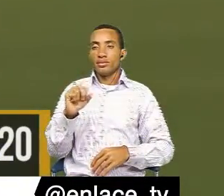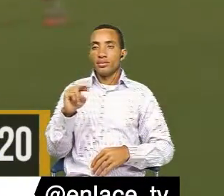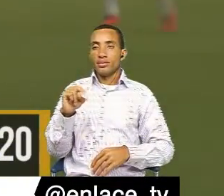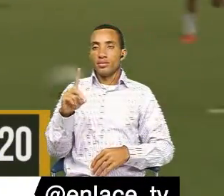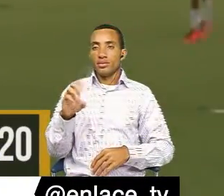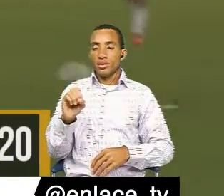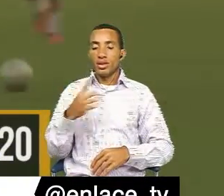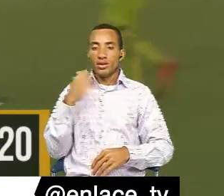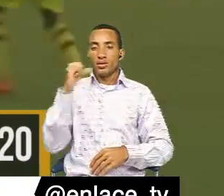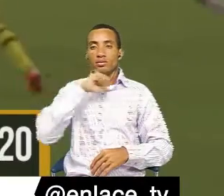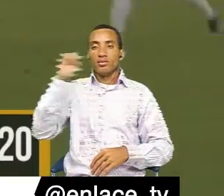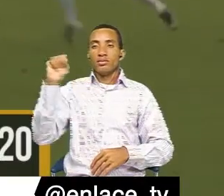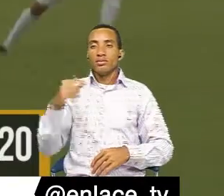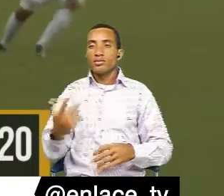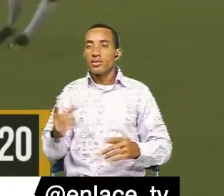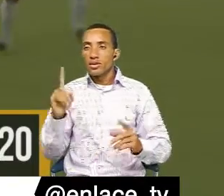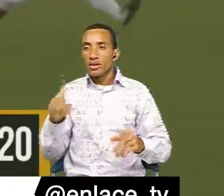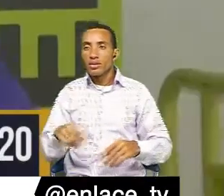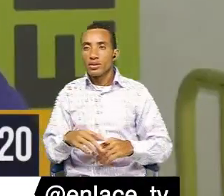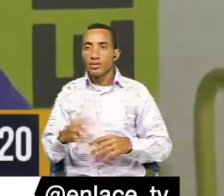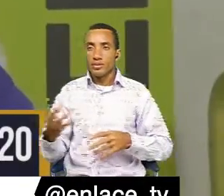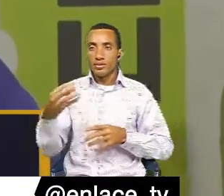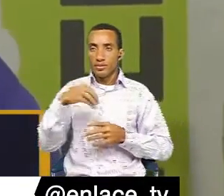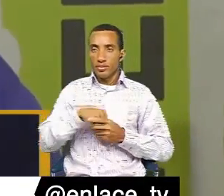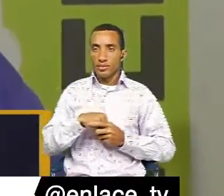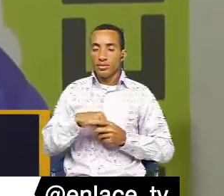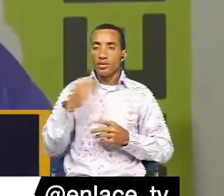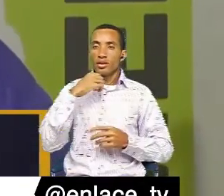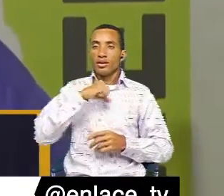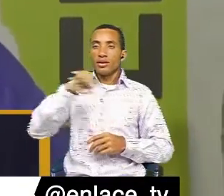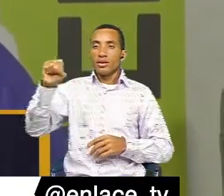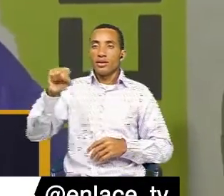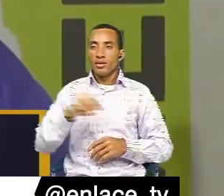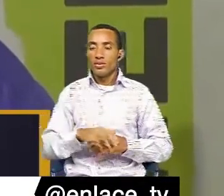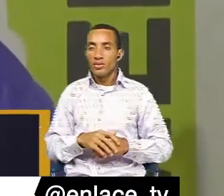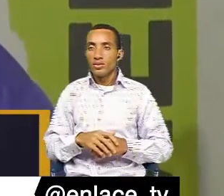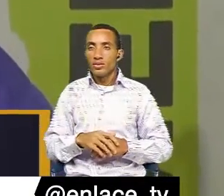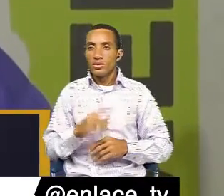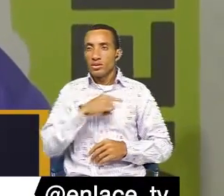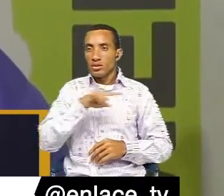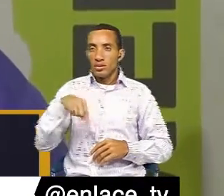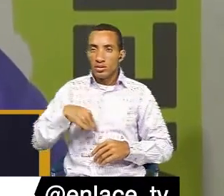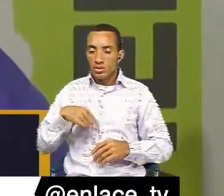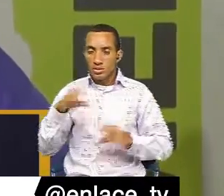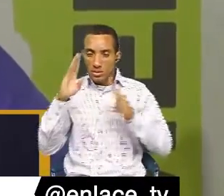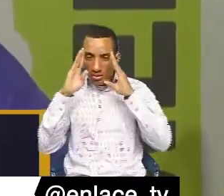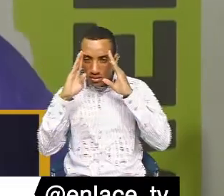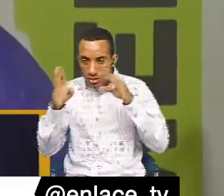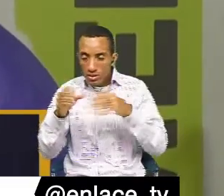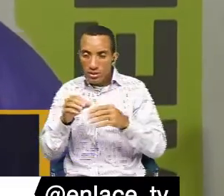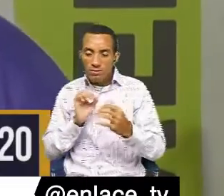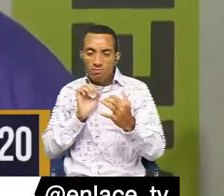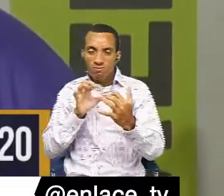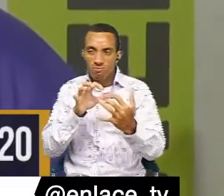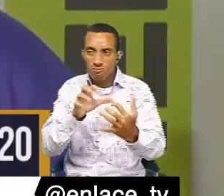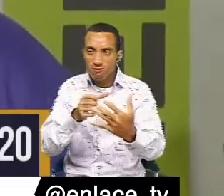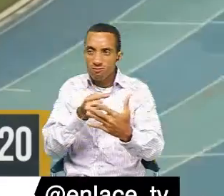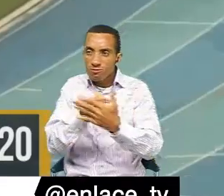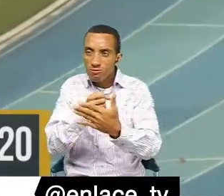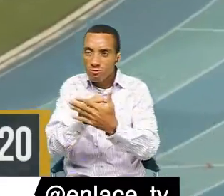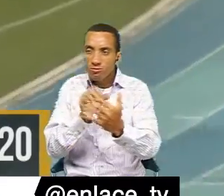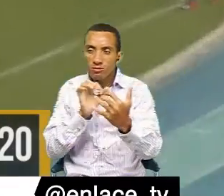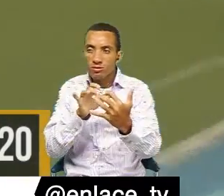argumentó la victoria alcanzada de visitante. Ganamos porque si nunca perdimos nuestra filosofía de juego, que es ir a presionar en todos los campos donde